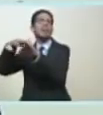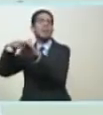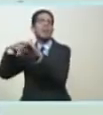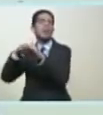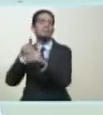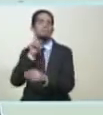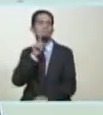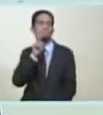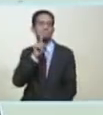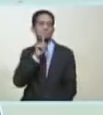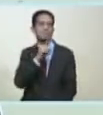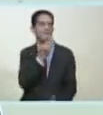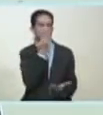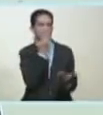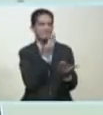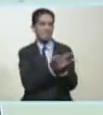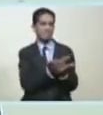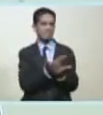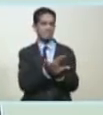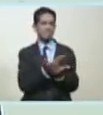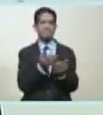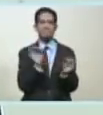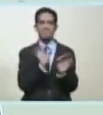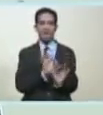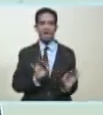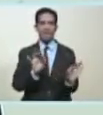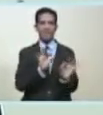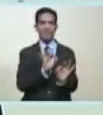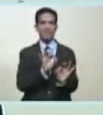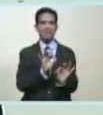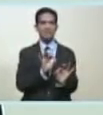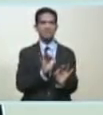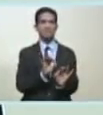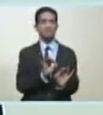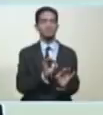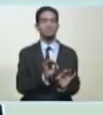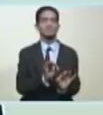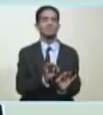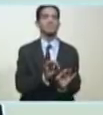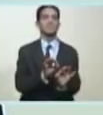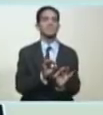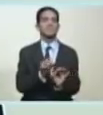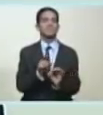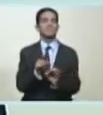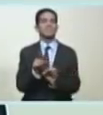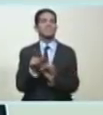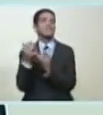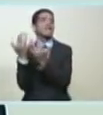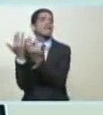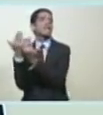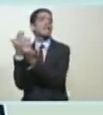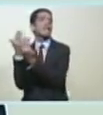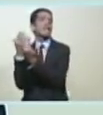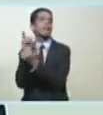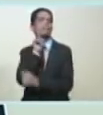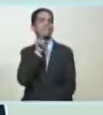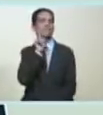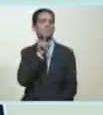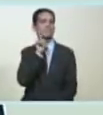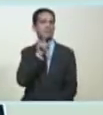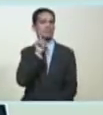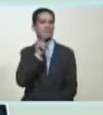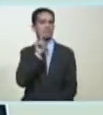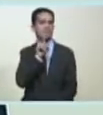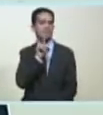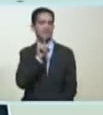atrevió a decir frente a mí. Lo hubiera echado del Palacio de Miraflores si se atreve a decir las sandeces y ofender